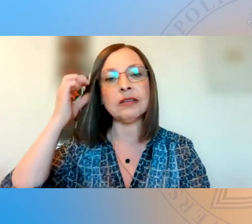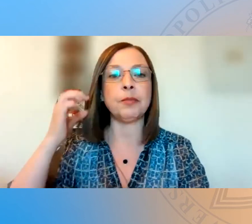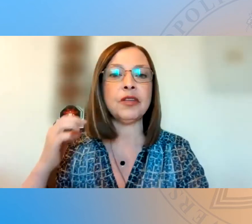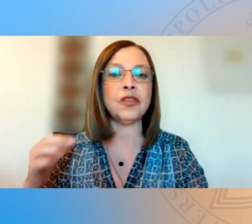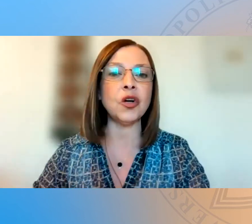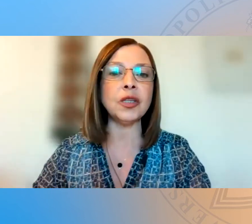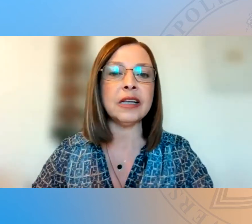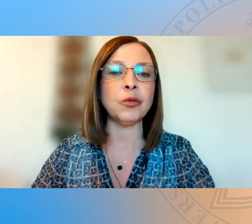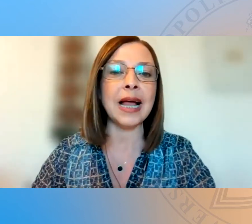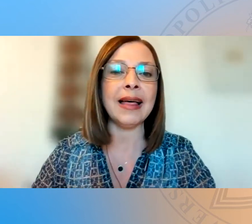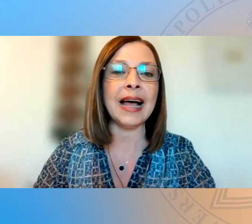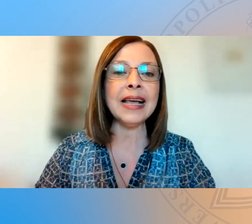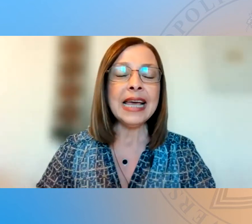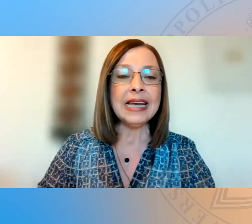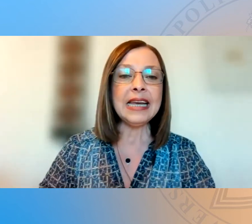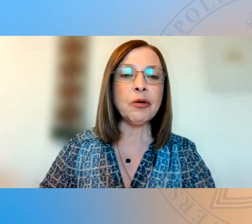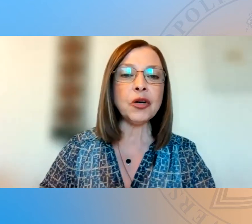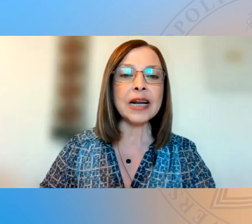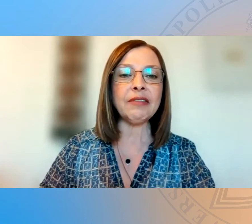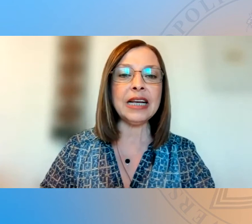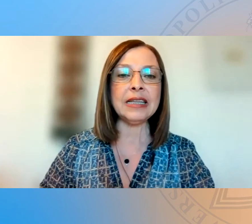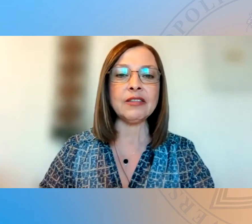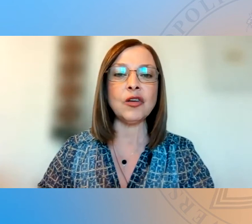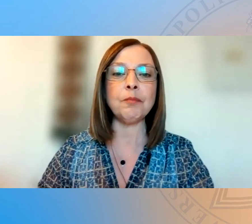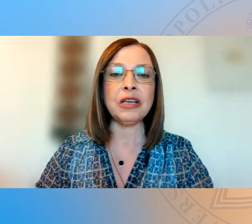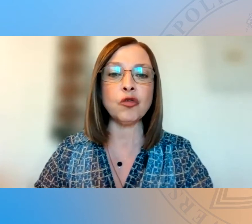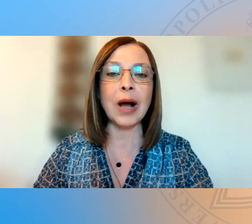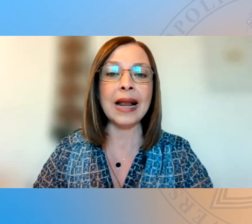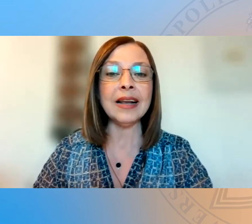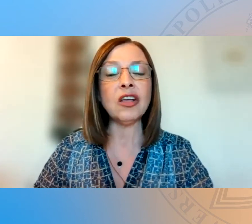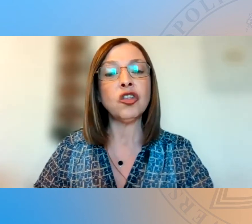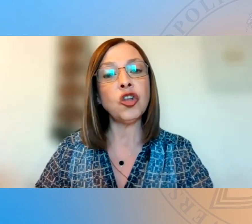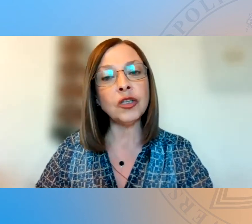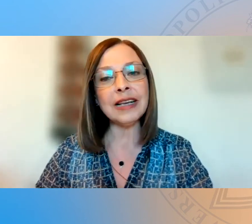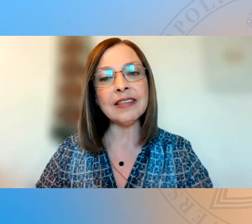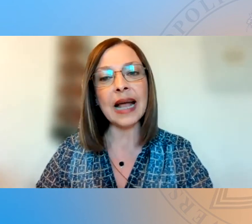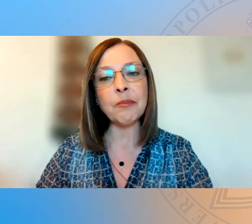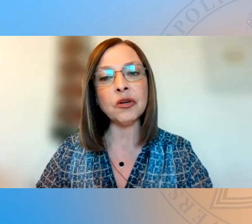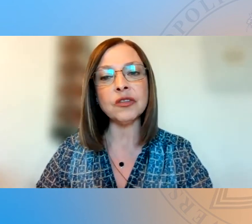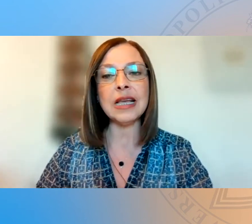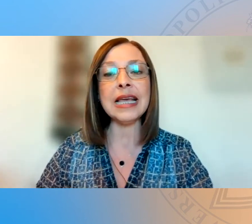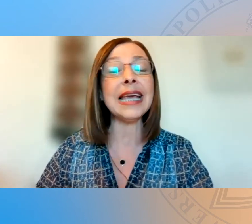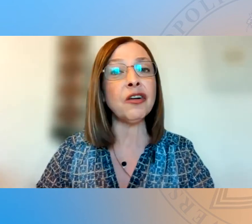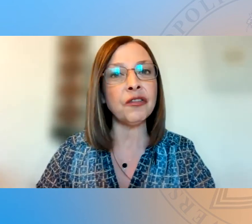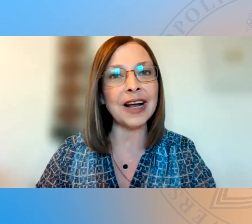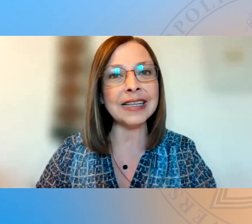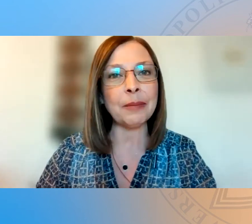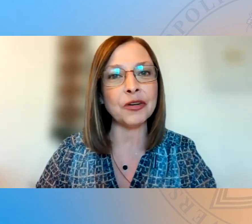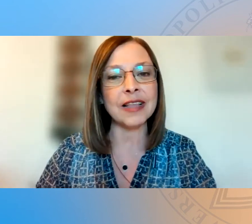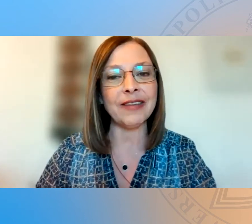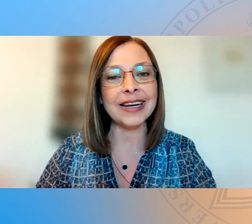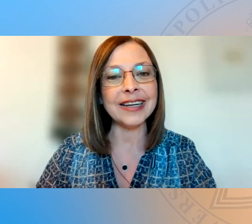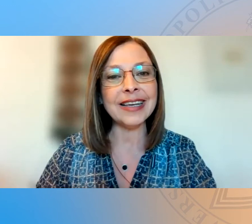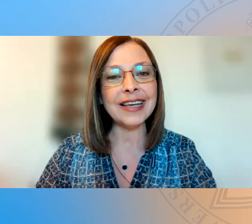su exposición titulada Neurorehabilitación Visual, ¿dónde estamos y qué nos falta